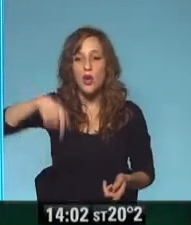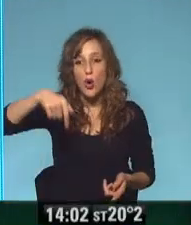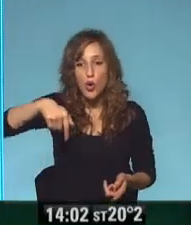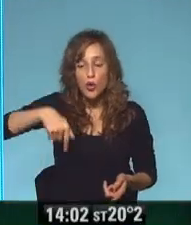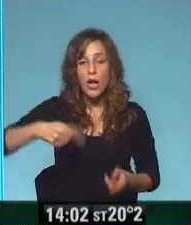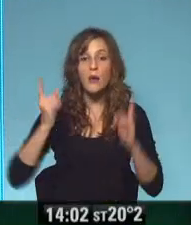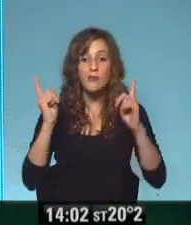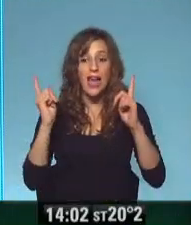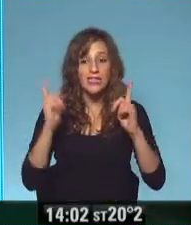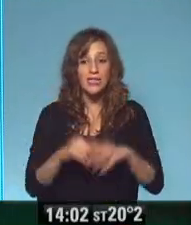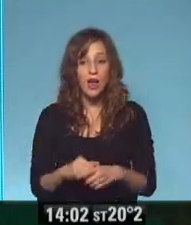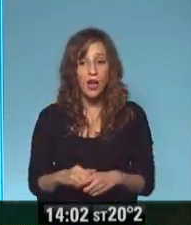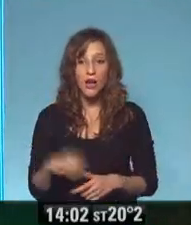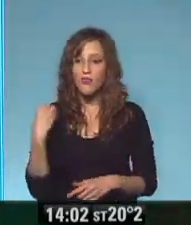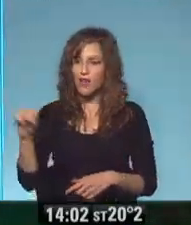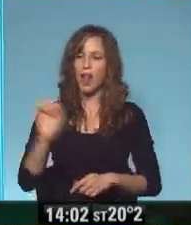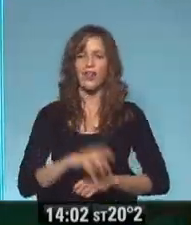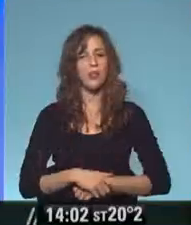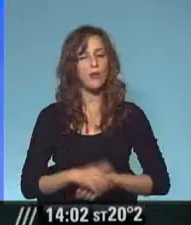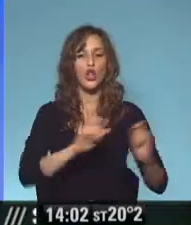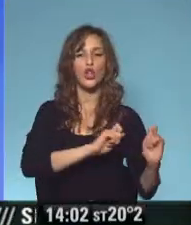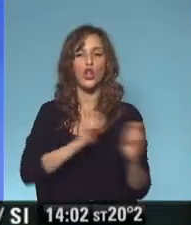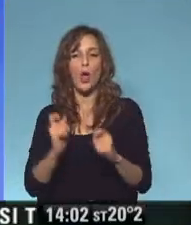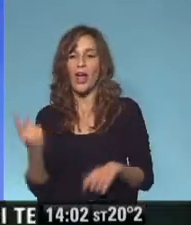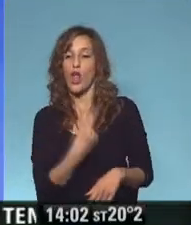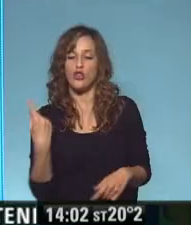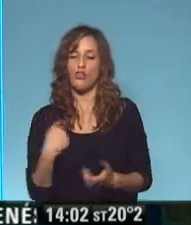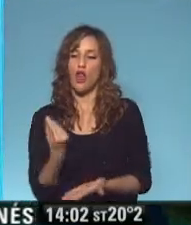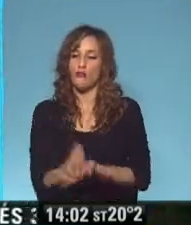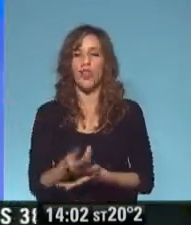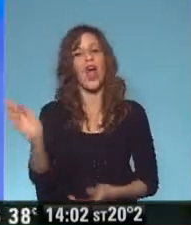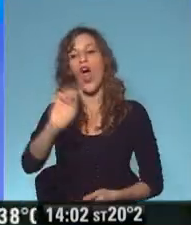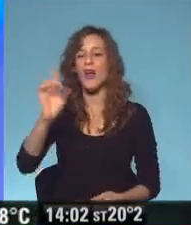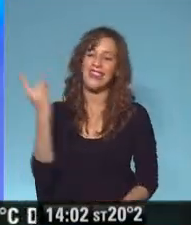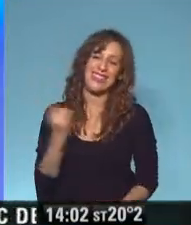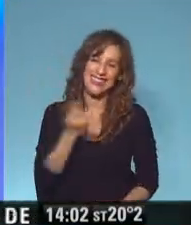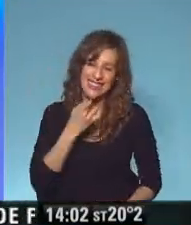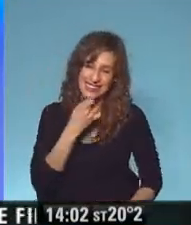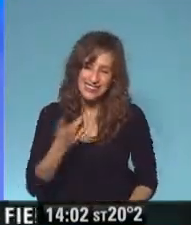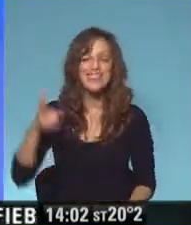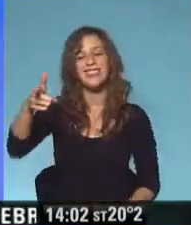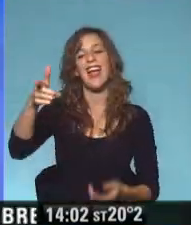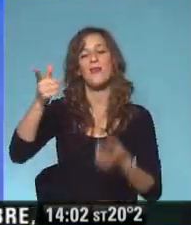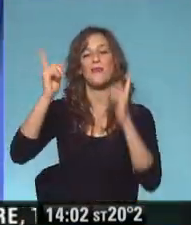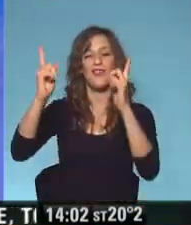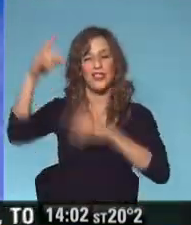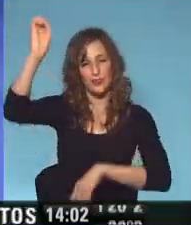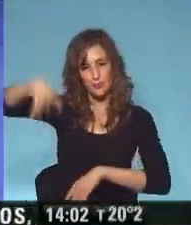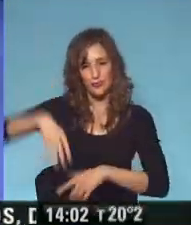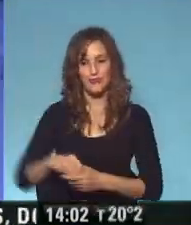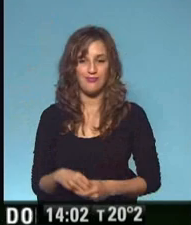viniendo? Vamos a tener que dar la clase nosotros. ¡Ah, mentira! ¡Ahí está viniendo! ¡Fuerte el aplauso! ¡Hola,